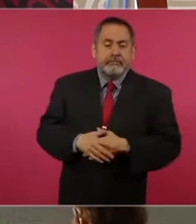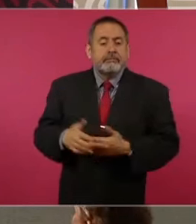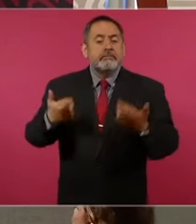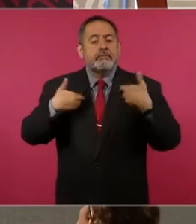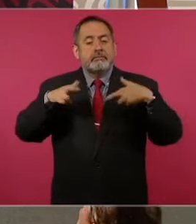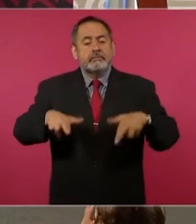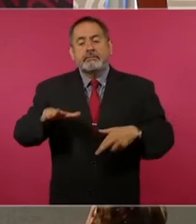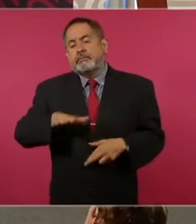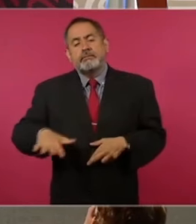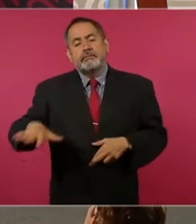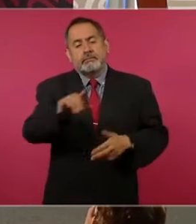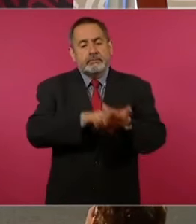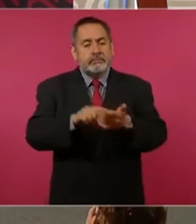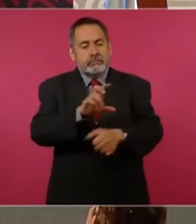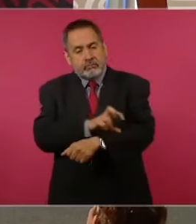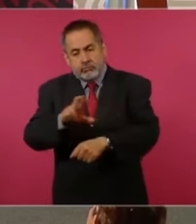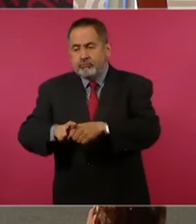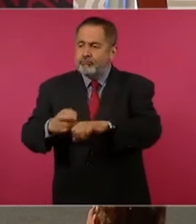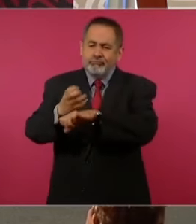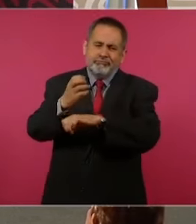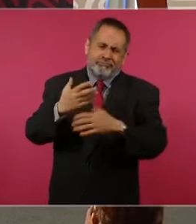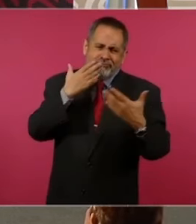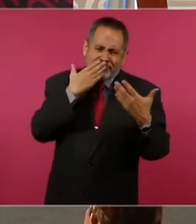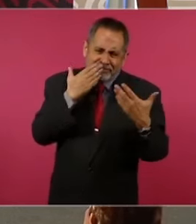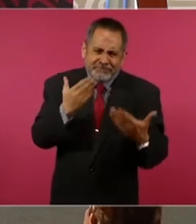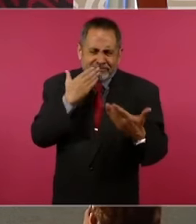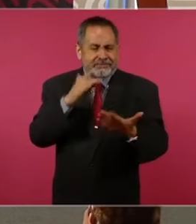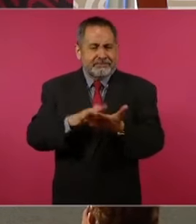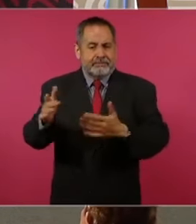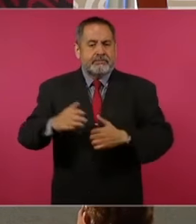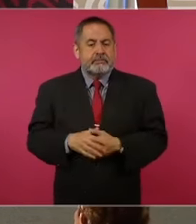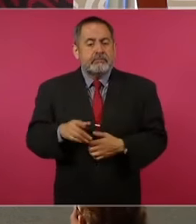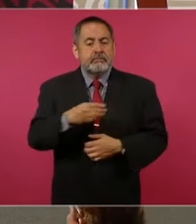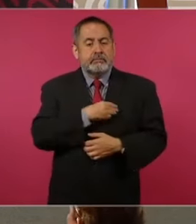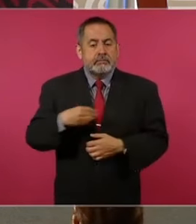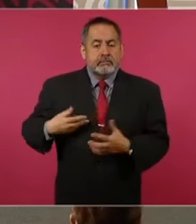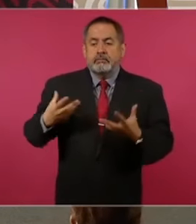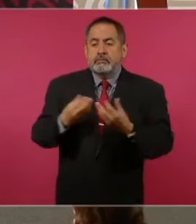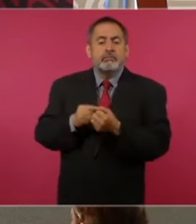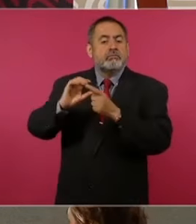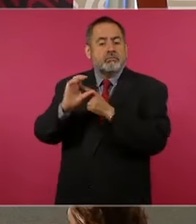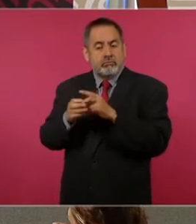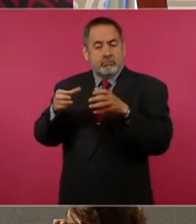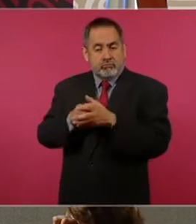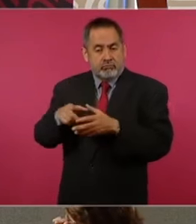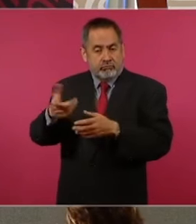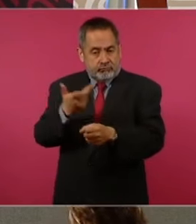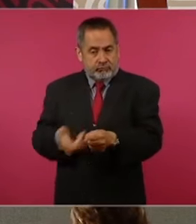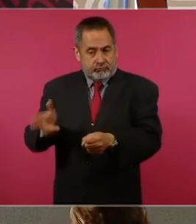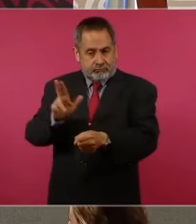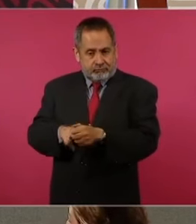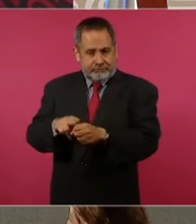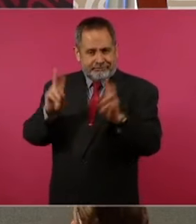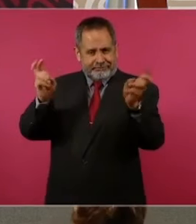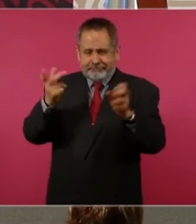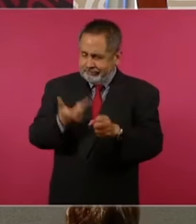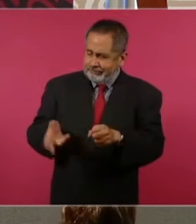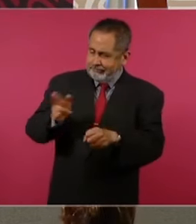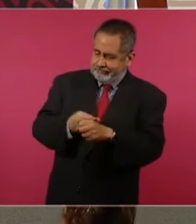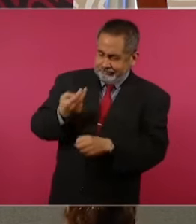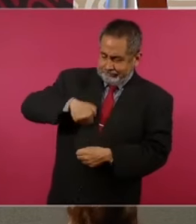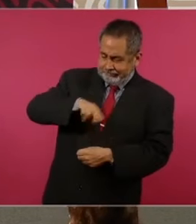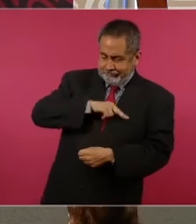Presidencial, coordinadores estatales y sobre todo a los integrantes de los comités de la clínica Es Nuestra. Muchas